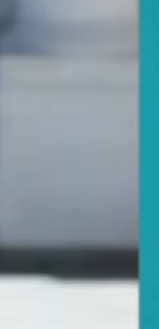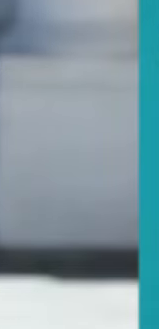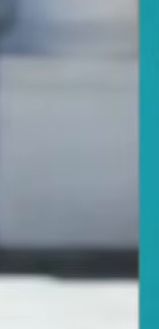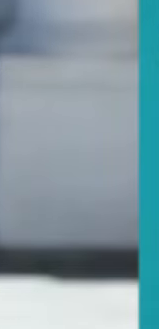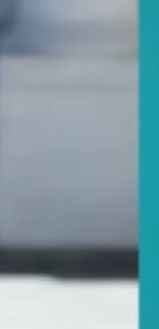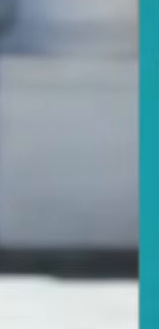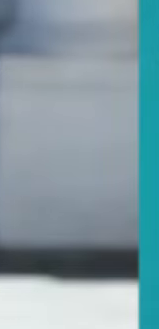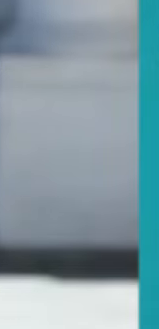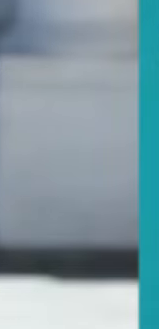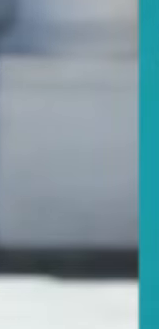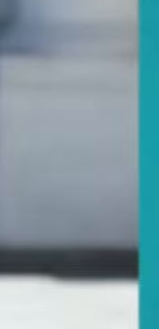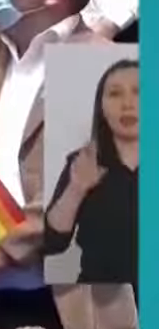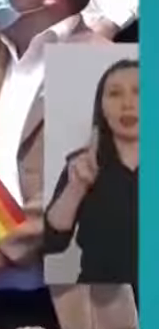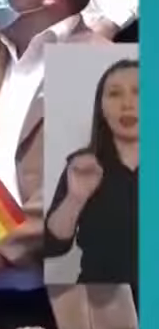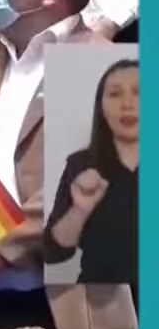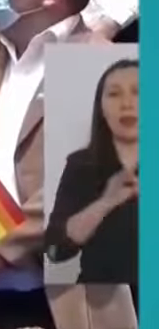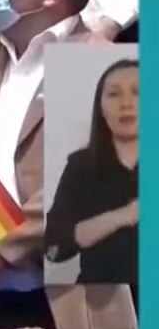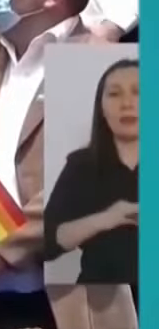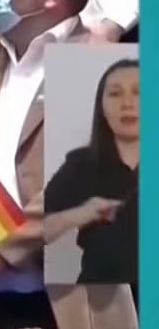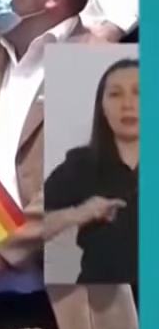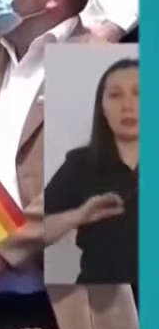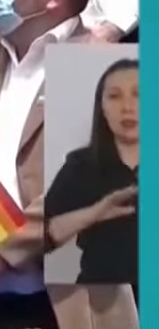y 2022.